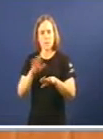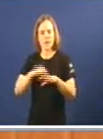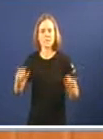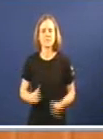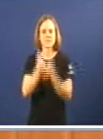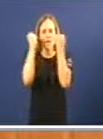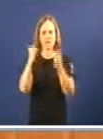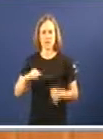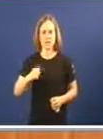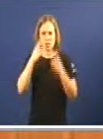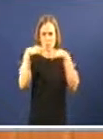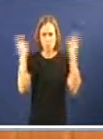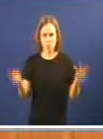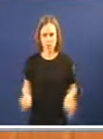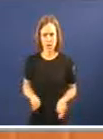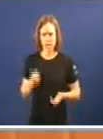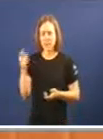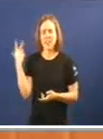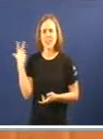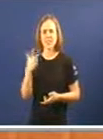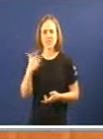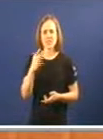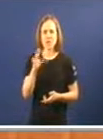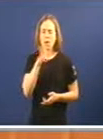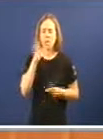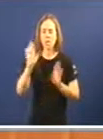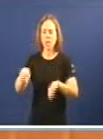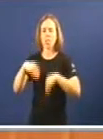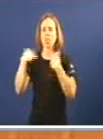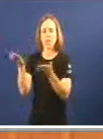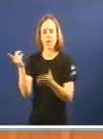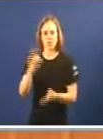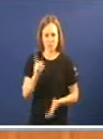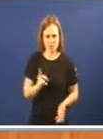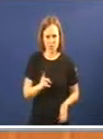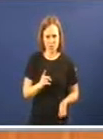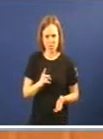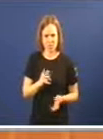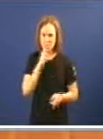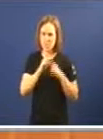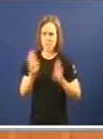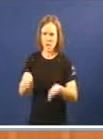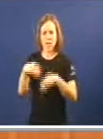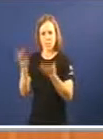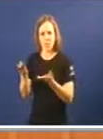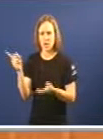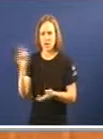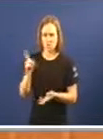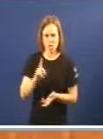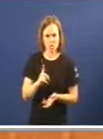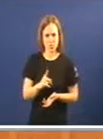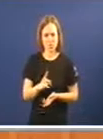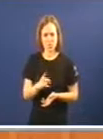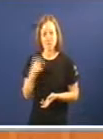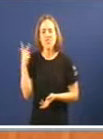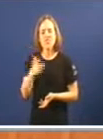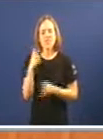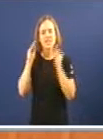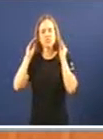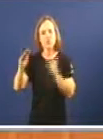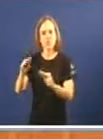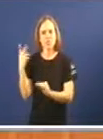todo porque esto no me una dádiva do executivo no que una cuestión que es esa graciable son derechos que son